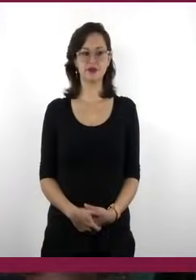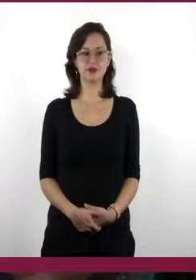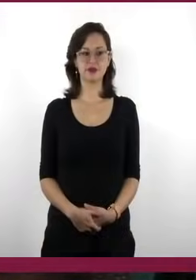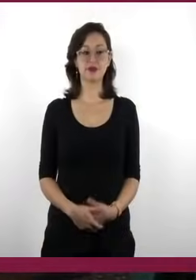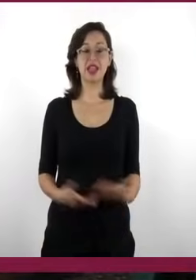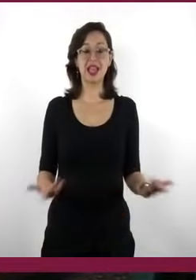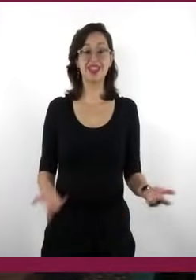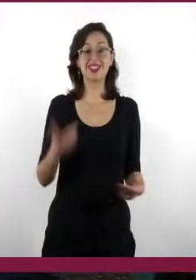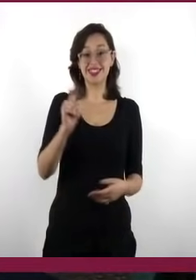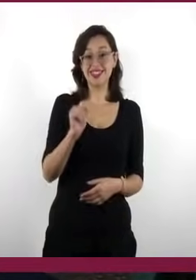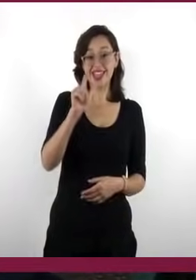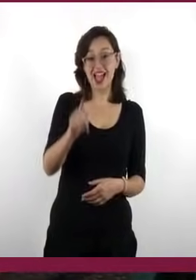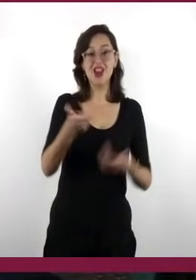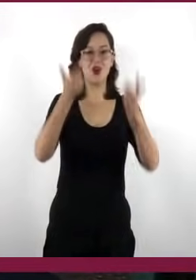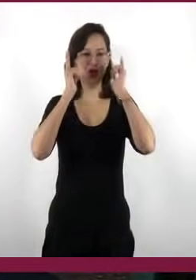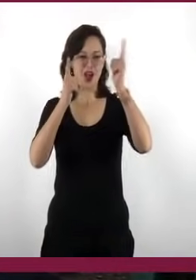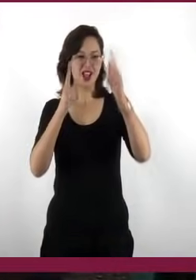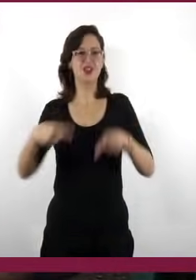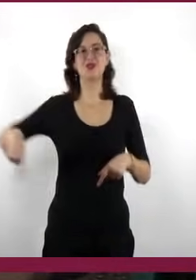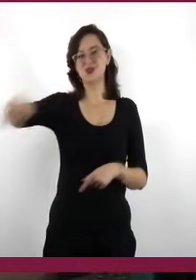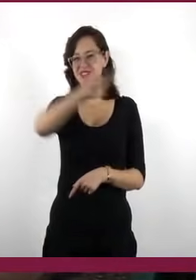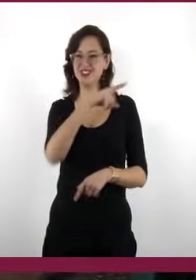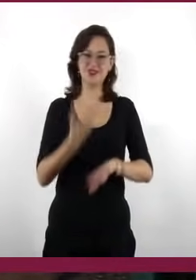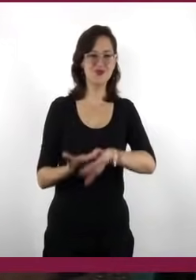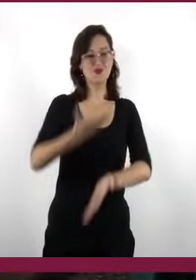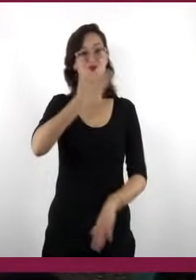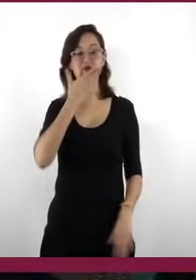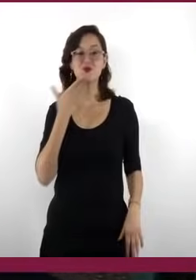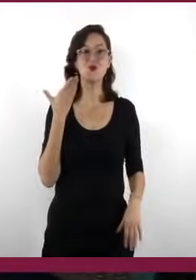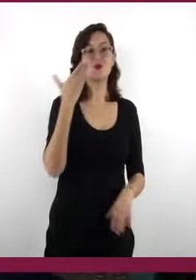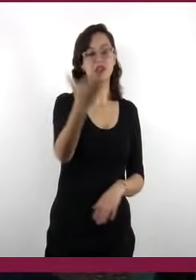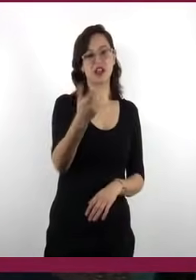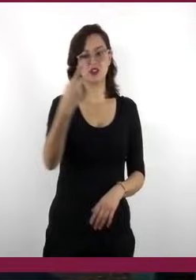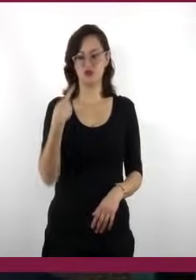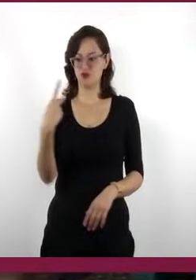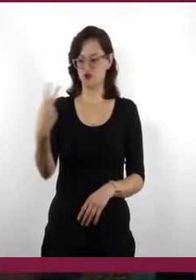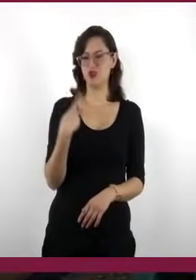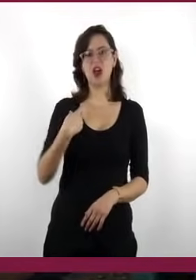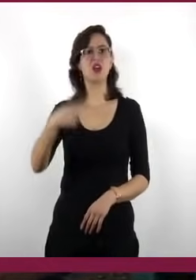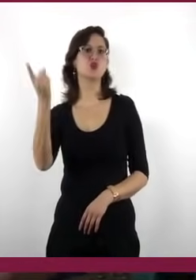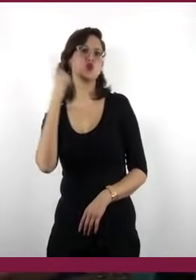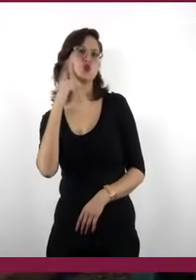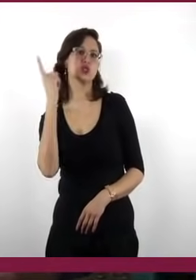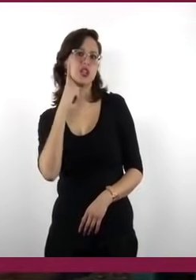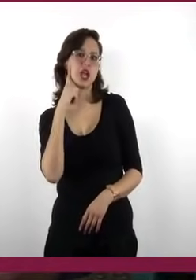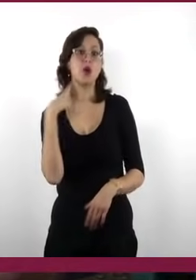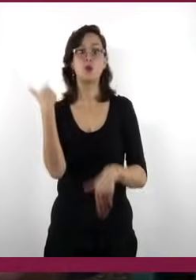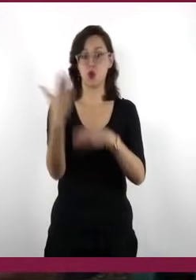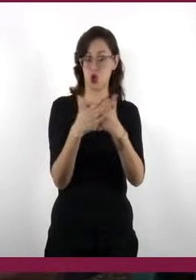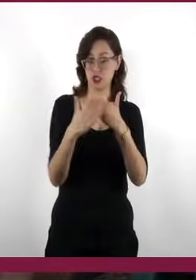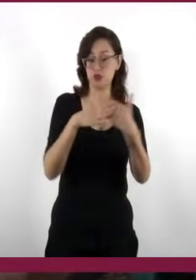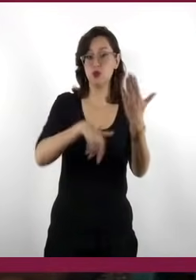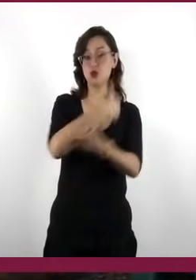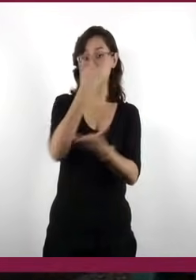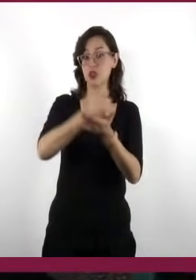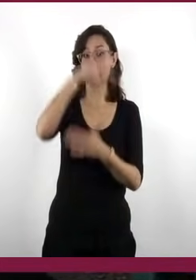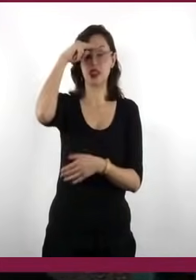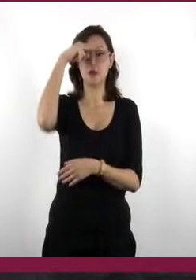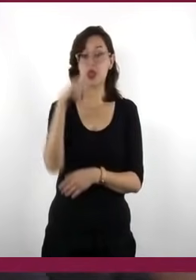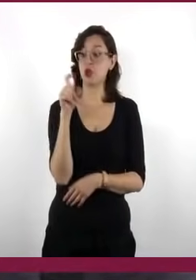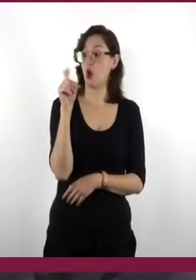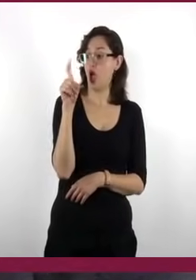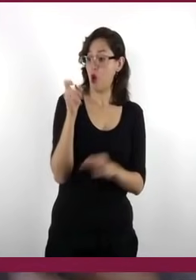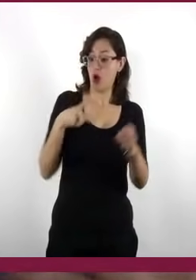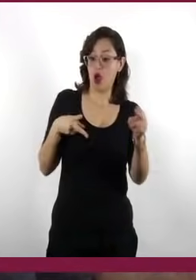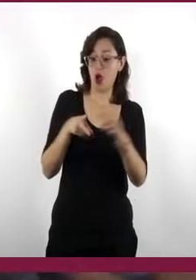¿Qué tal? Espero se les estén pasando súper recontrame, Gabin. Trali y yo nos acabamos de enterar que va a haber un corte de agua en la Ciudad de México.